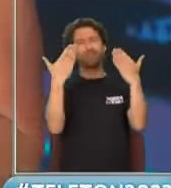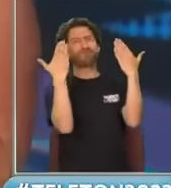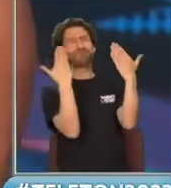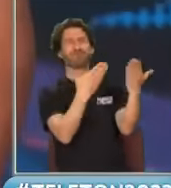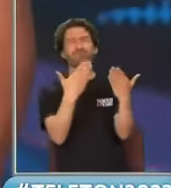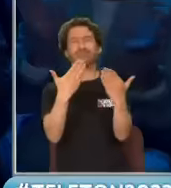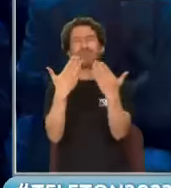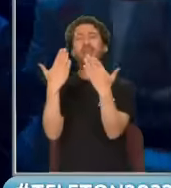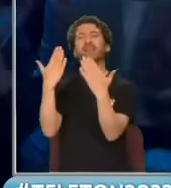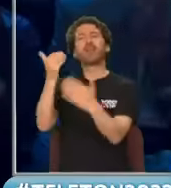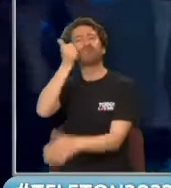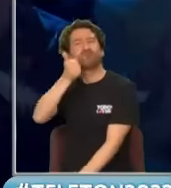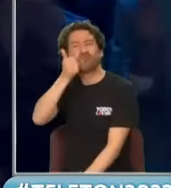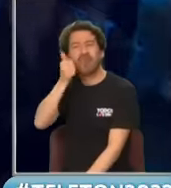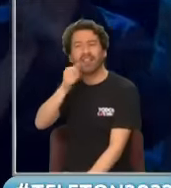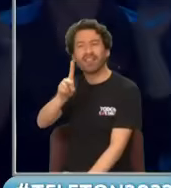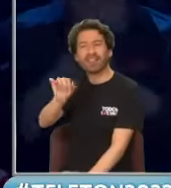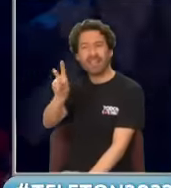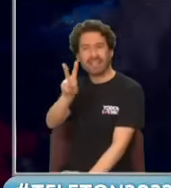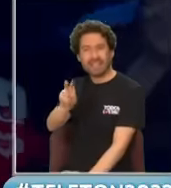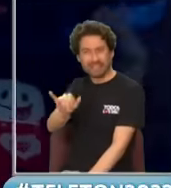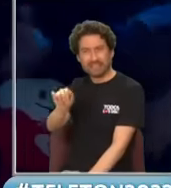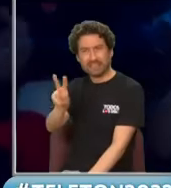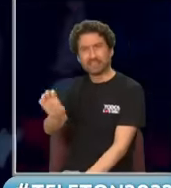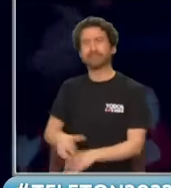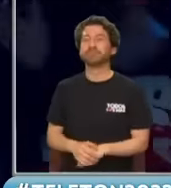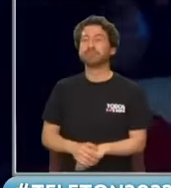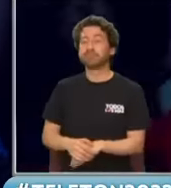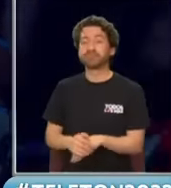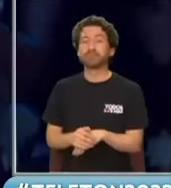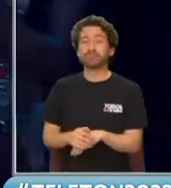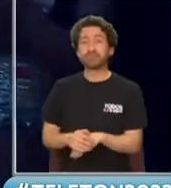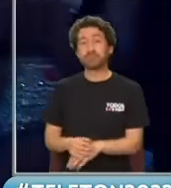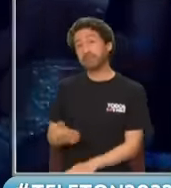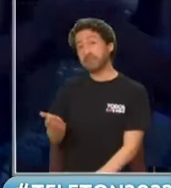querida Denise Rosenthal. Te amamos, linda. Vamos, adelante.